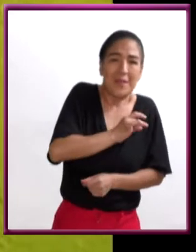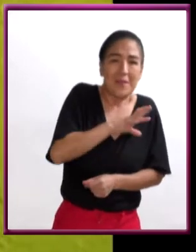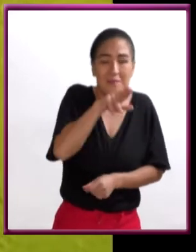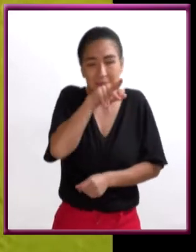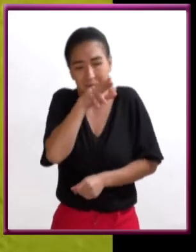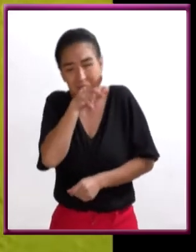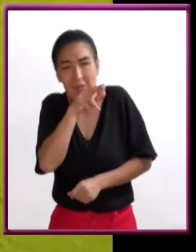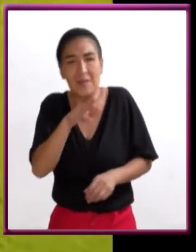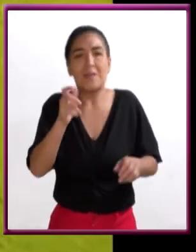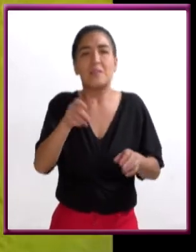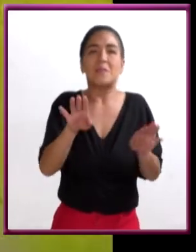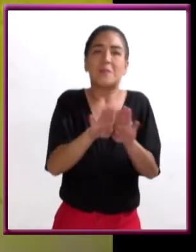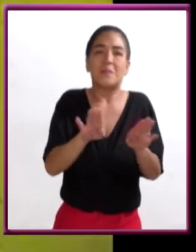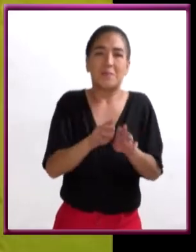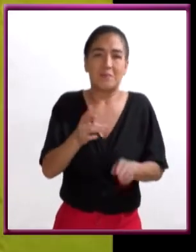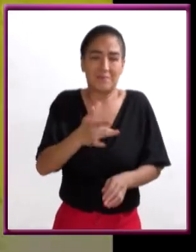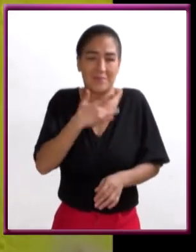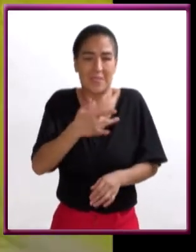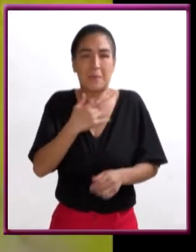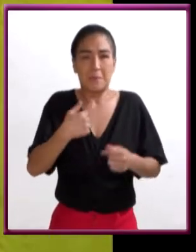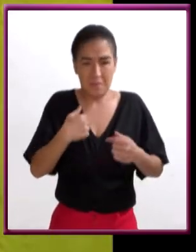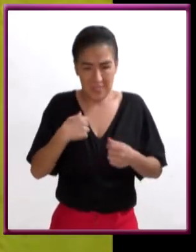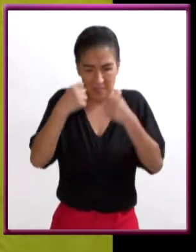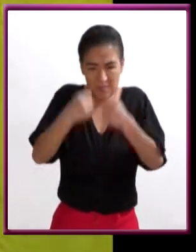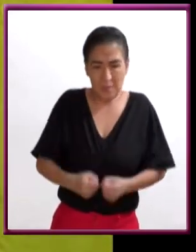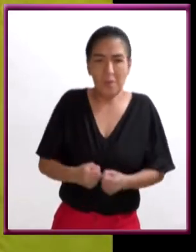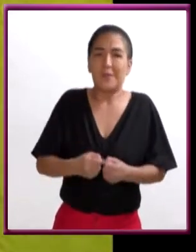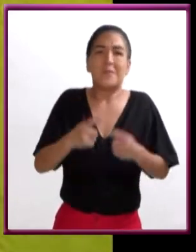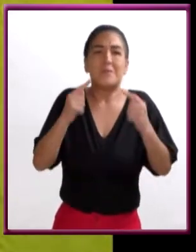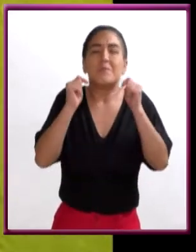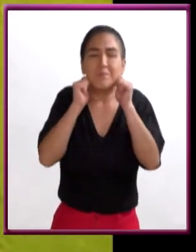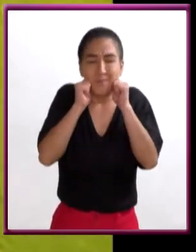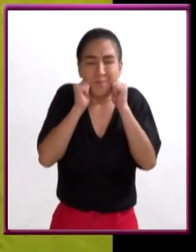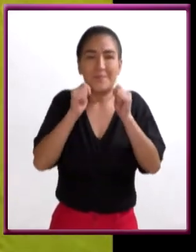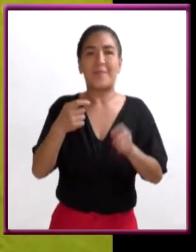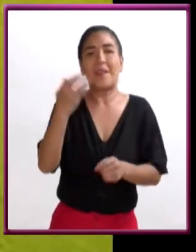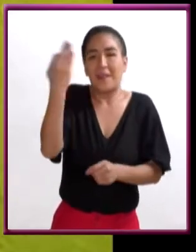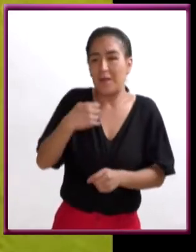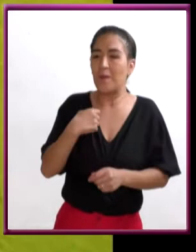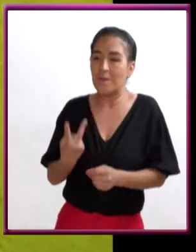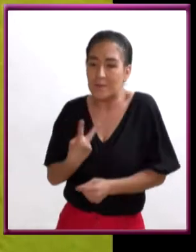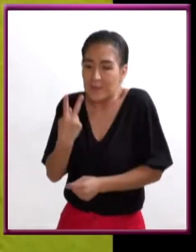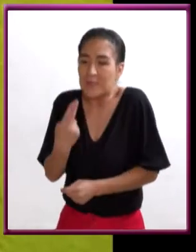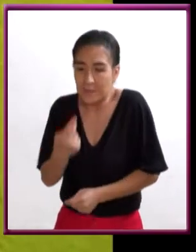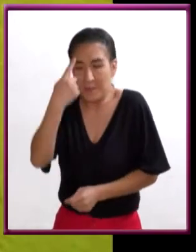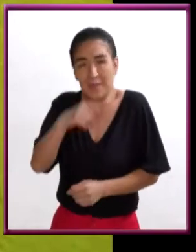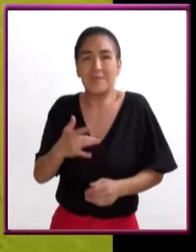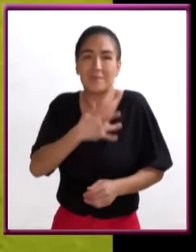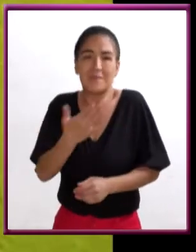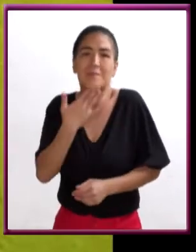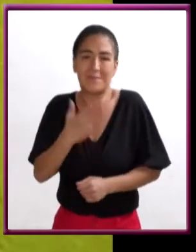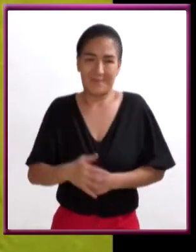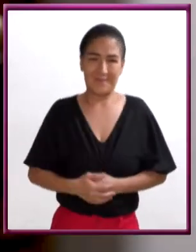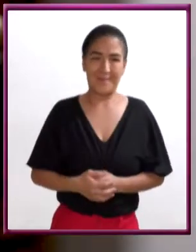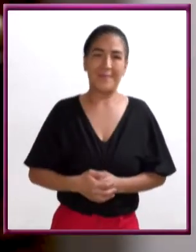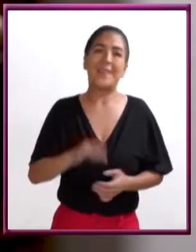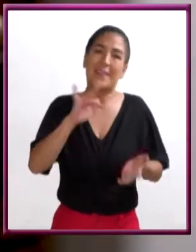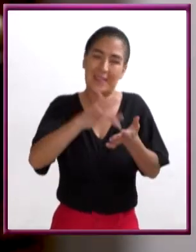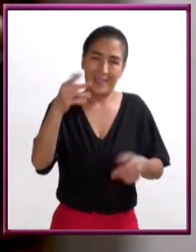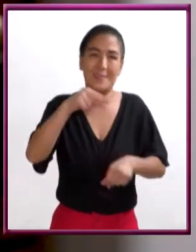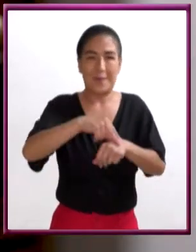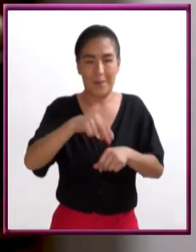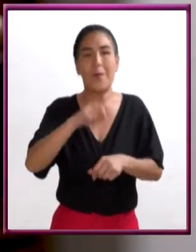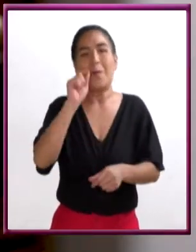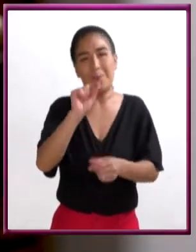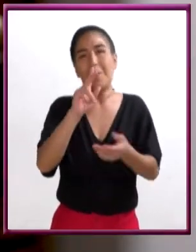veces se compromete nuestra propia seguridad en una relación y eso para nada es adecuado. Gracias,